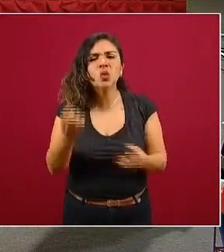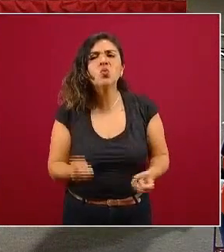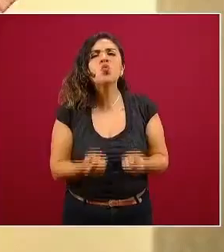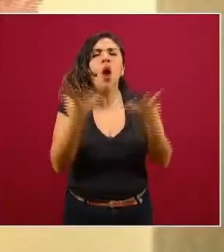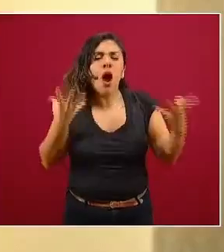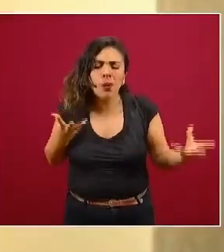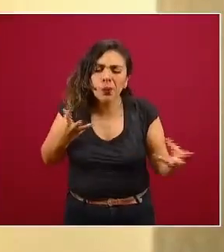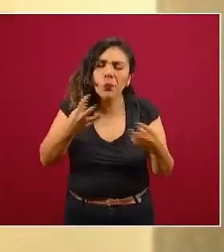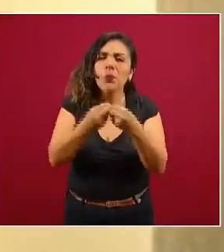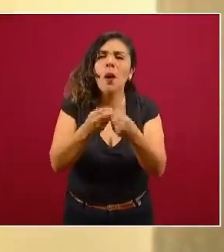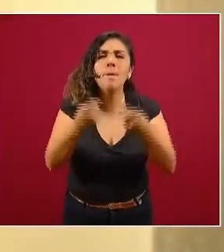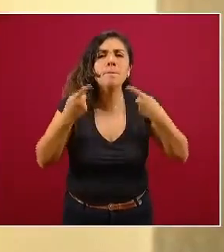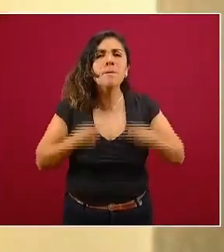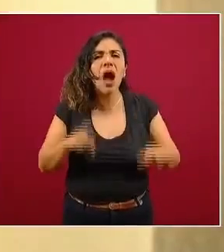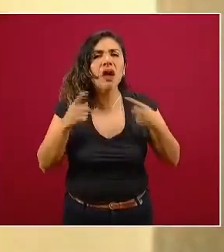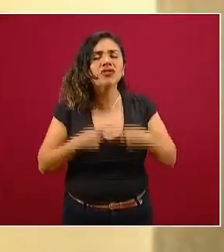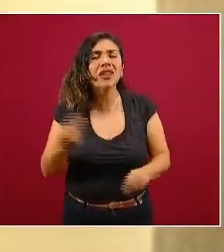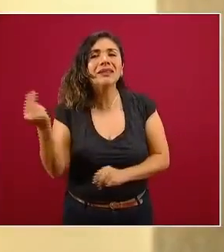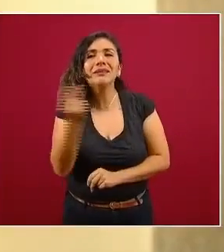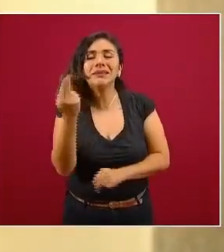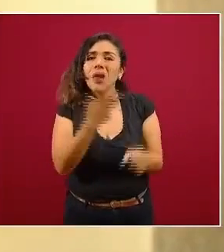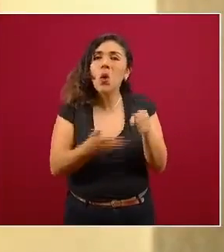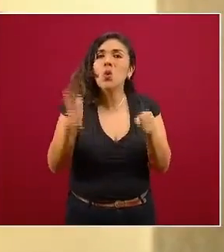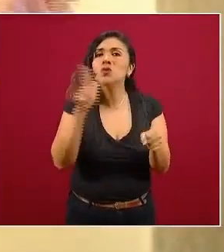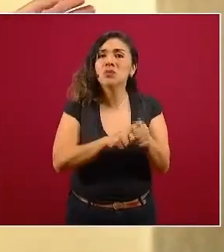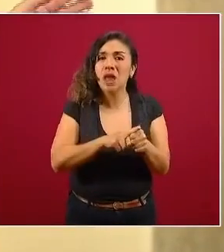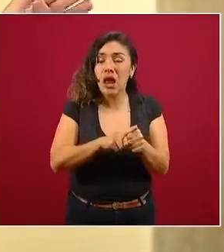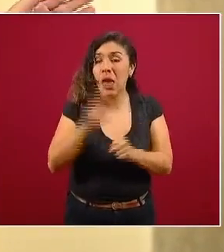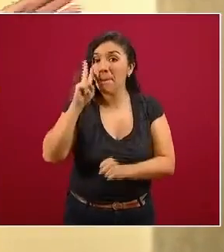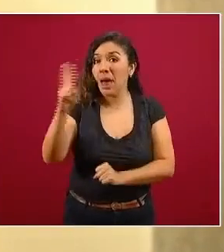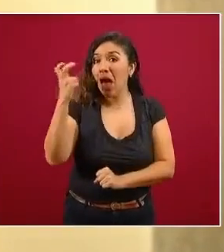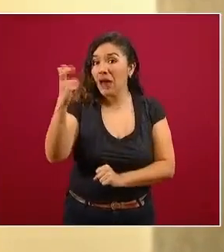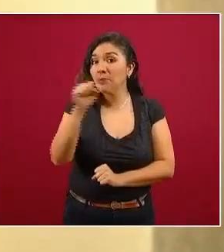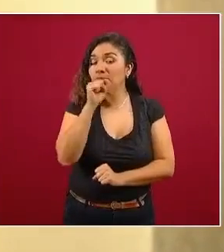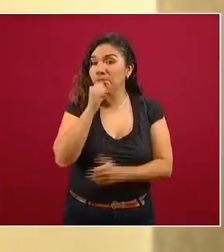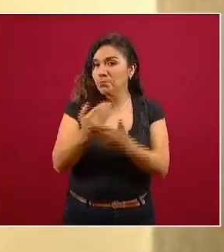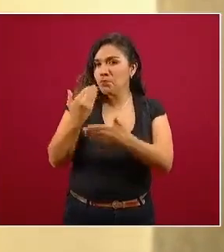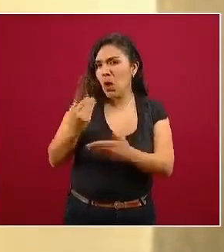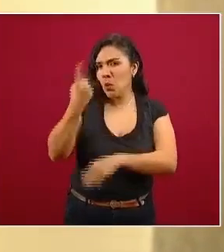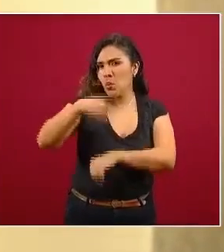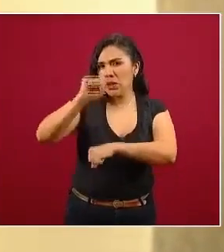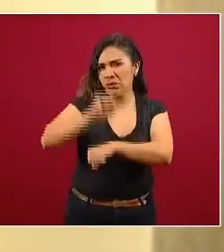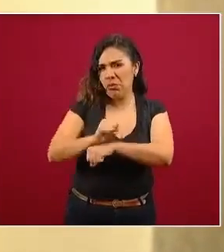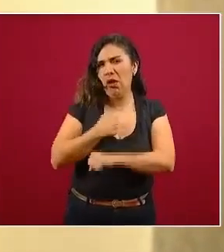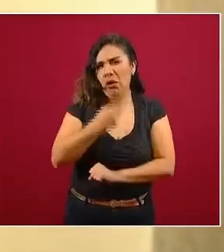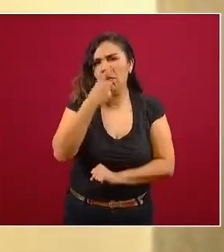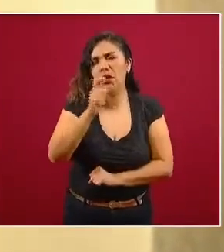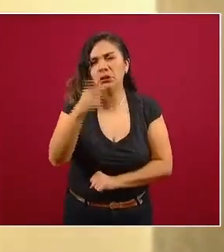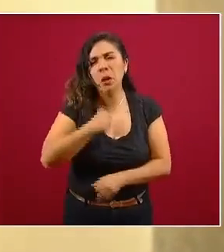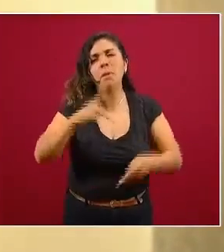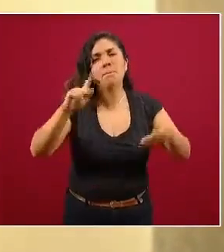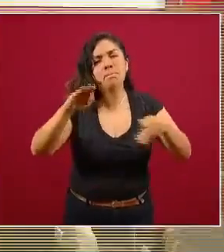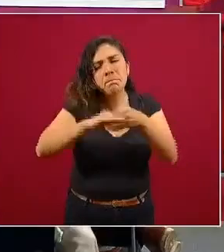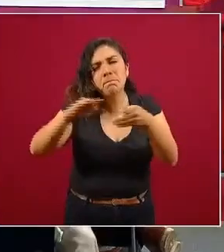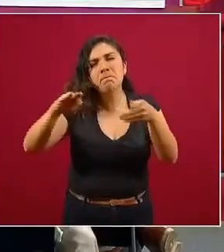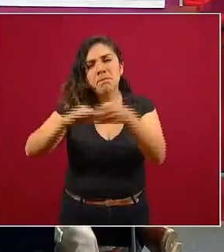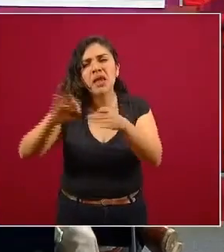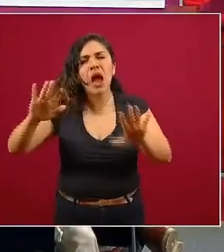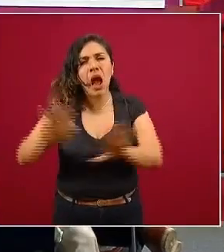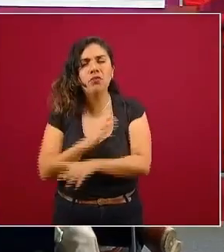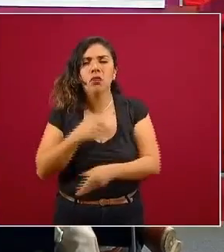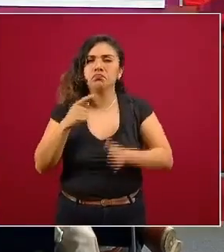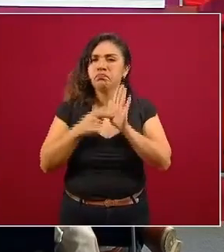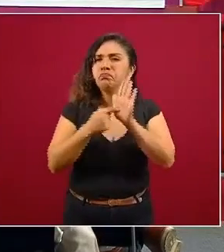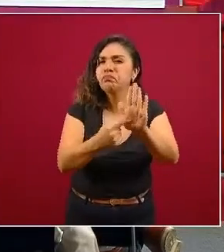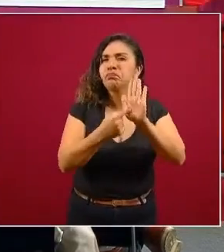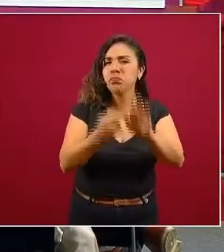cantidad total de personas que han requerido hospitalización. Esta gráfica la presentamos la semana pasada y comentamos que la estaríamos actualizando al